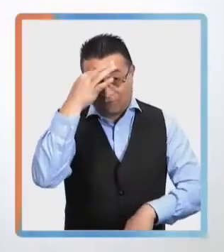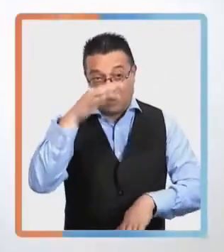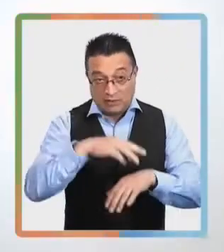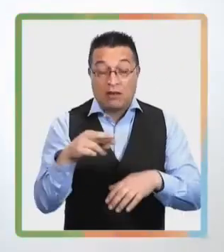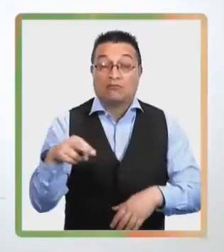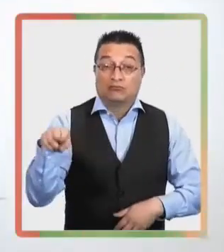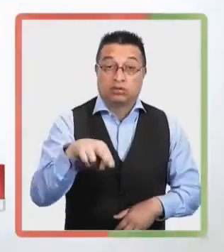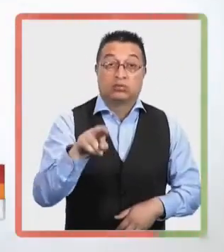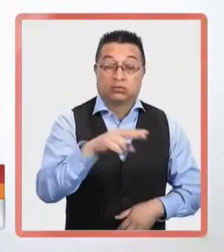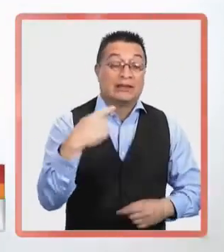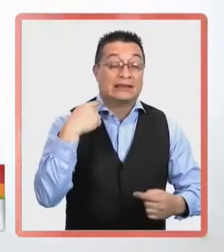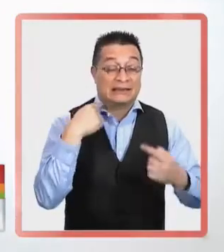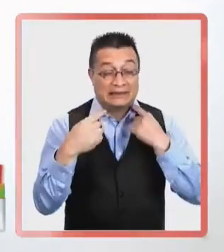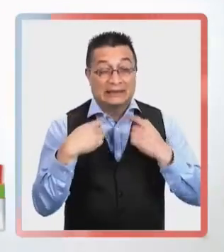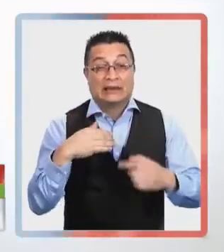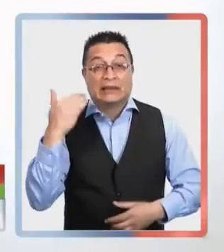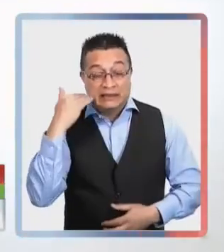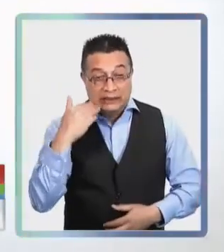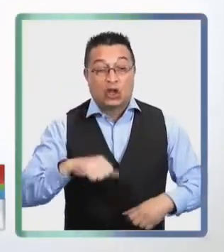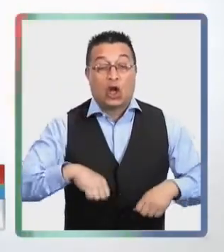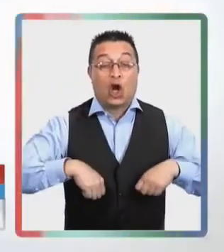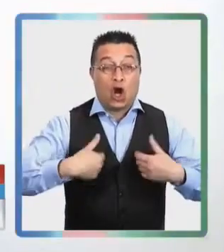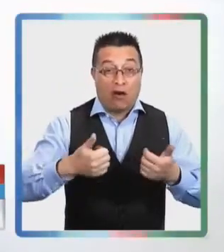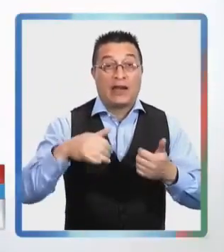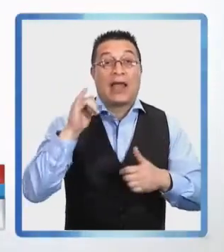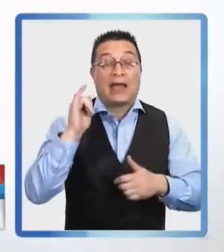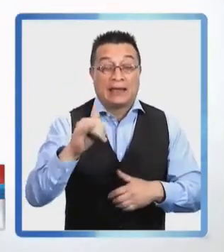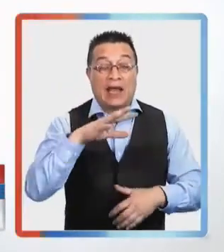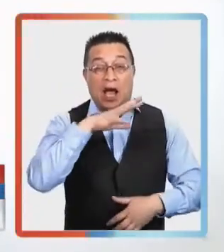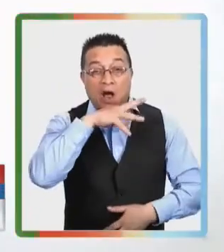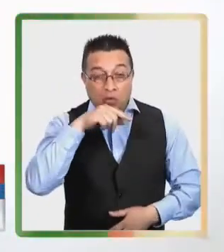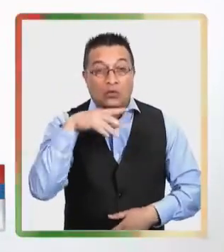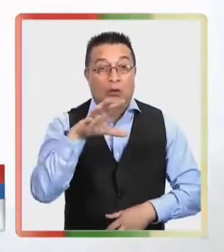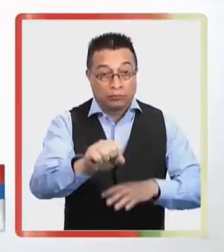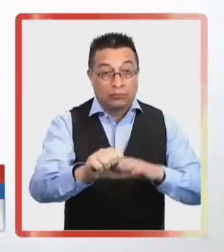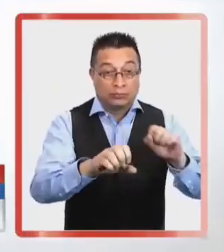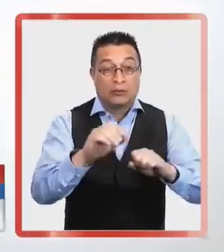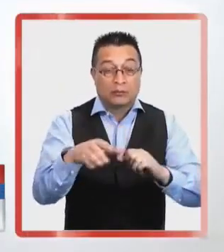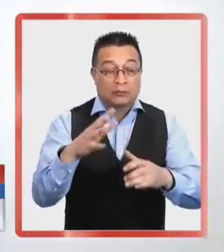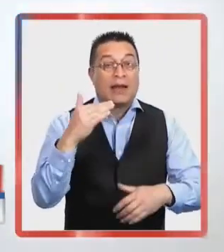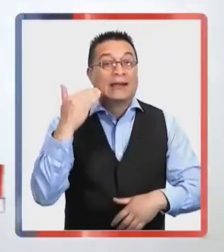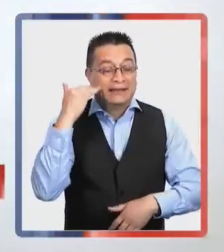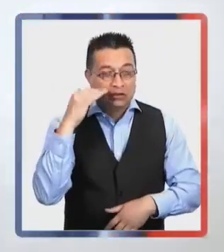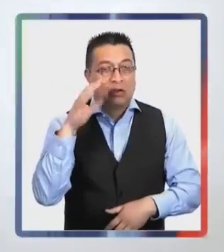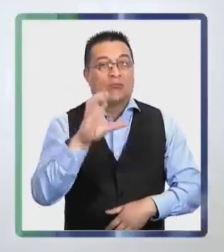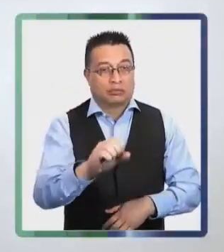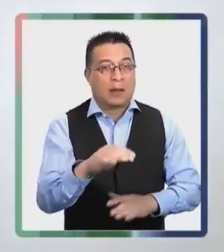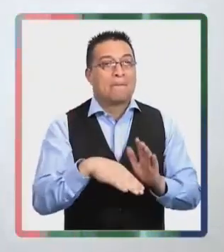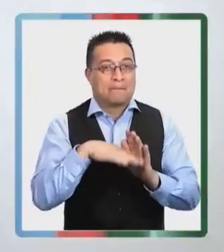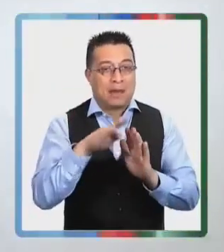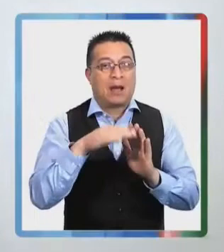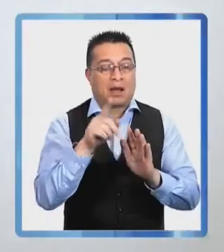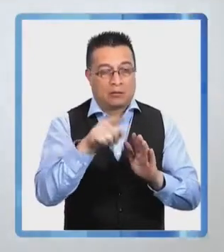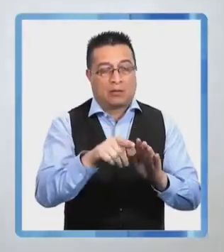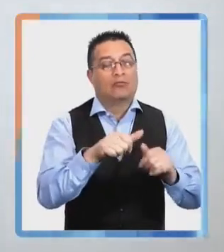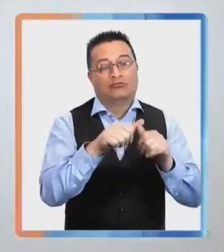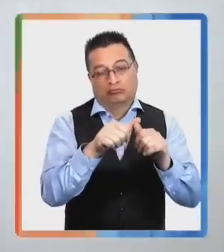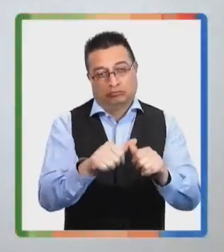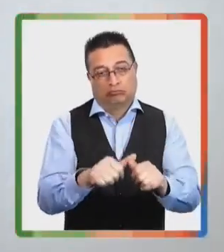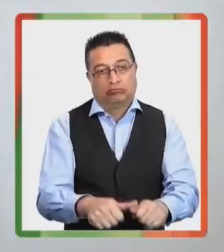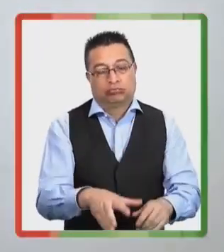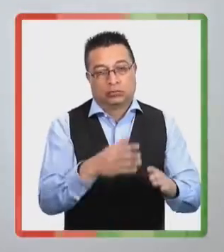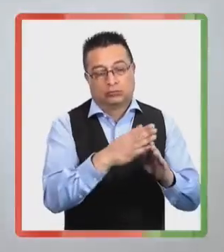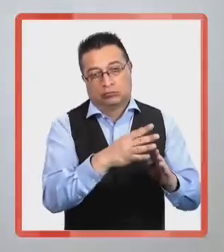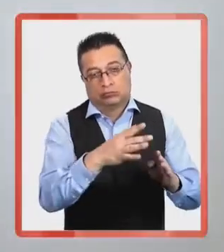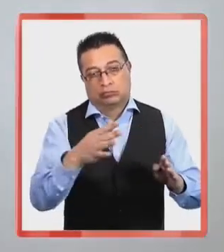es, efectivamente el asma es una enfermedad crónica que afecta a niños, adolescentes y adultos. Generalmente se diagnostica en la edad de la